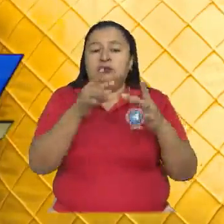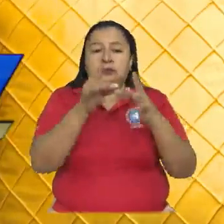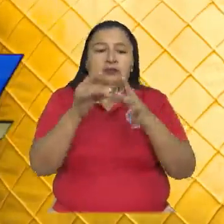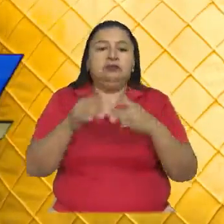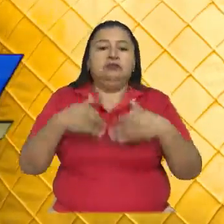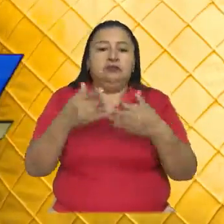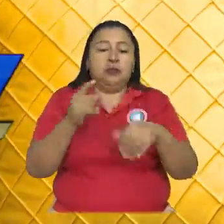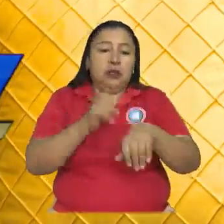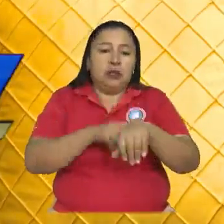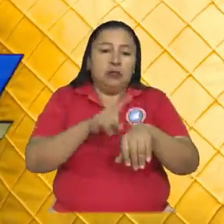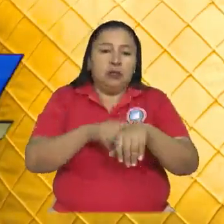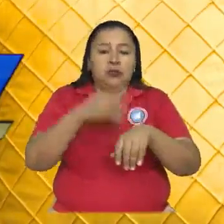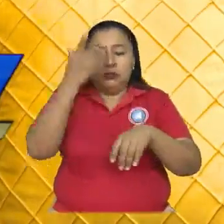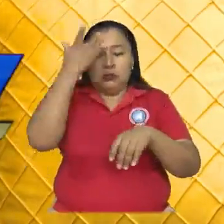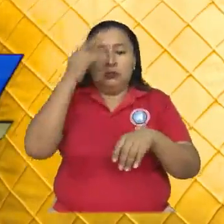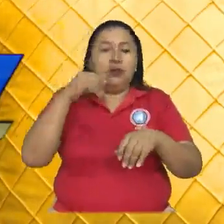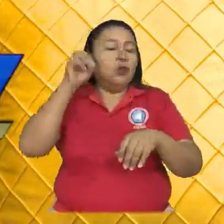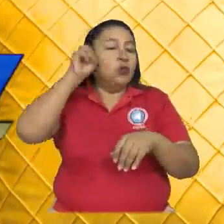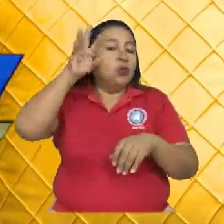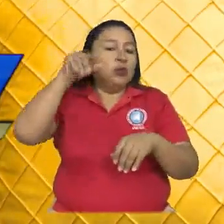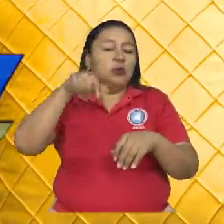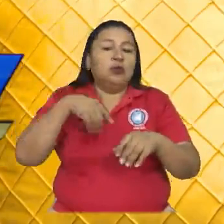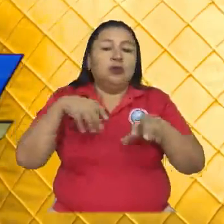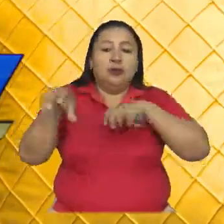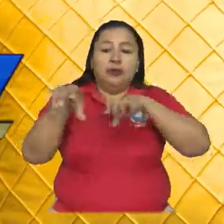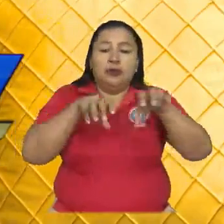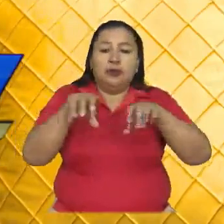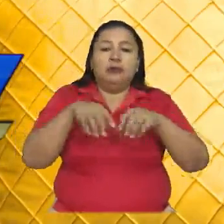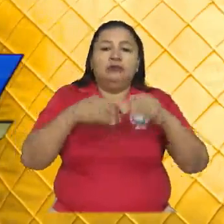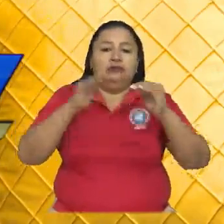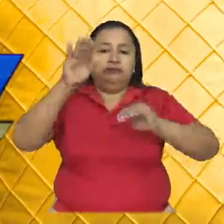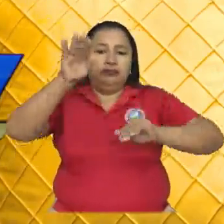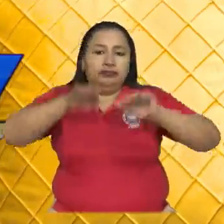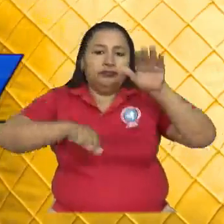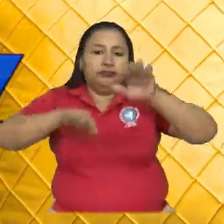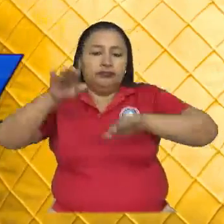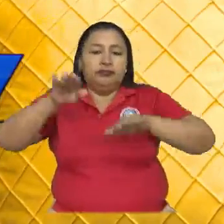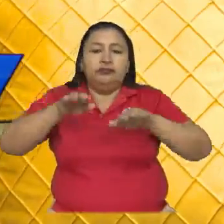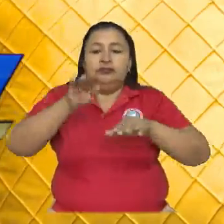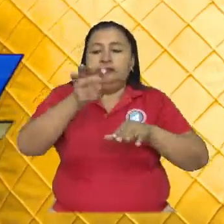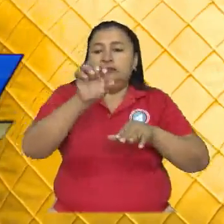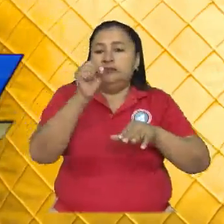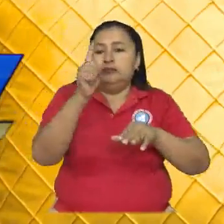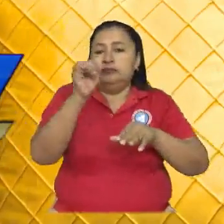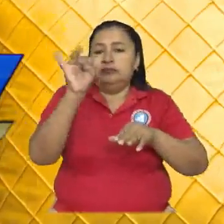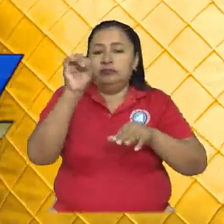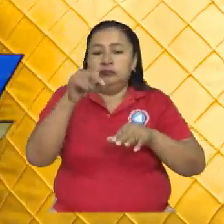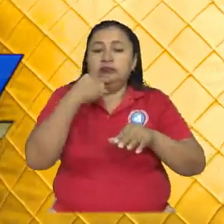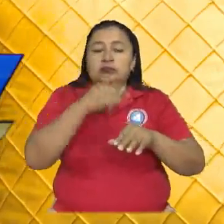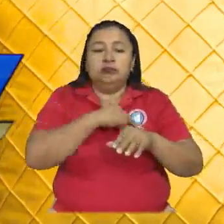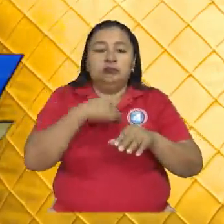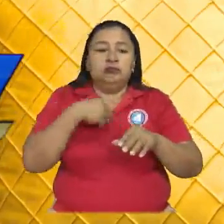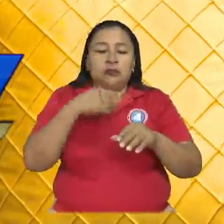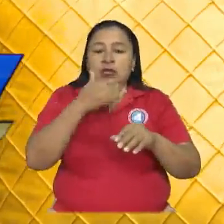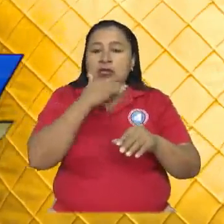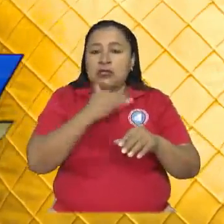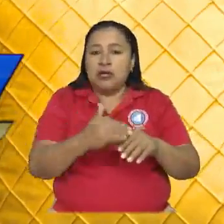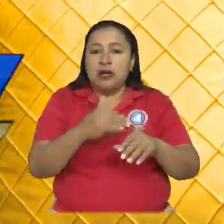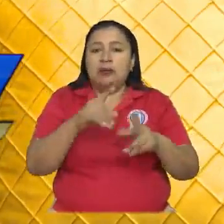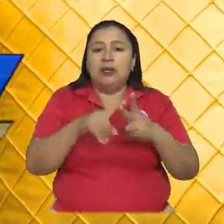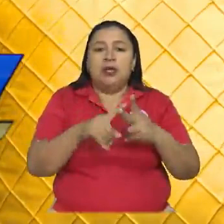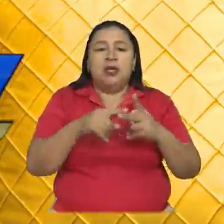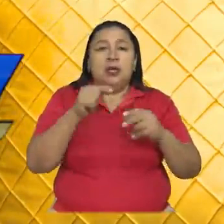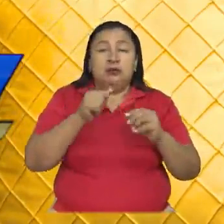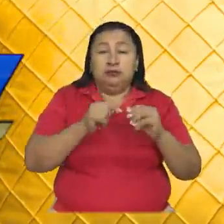Precisamente por la época, todos saben que el turismo es una actividad sumamente estacionaria, ¿verdad? Hay picos, diciembre ahorita es un